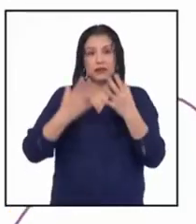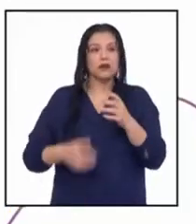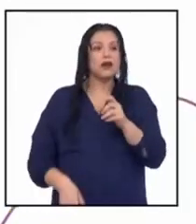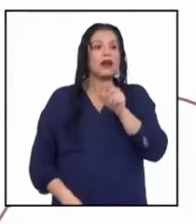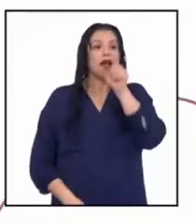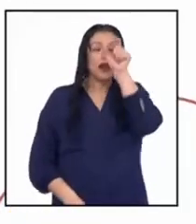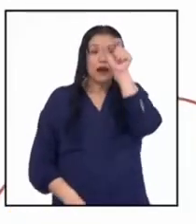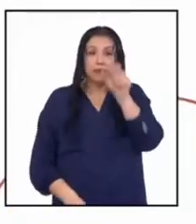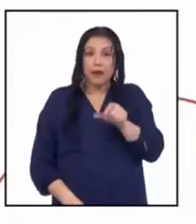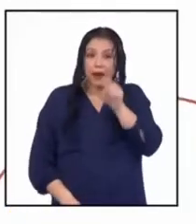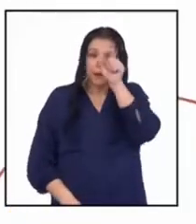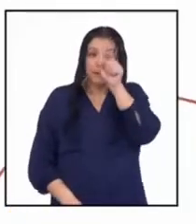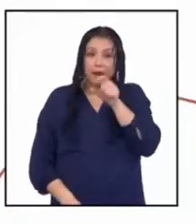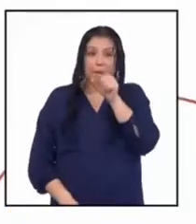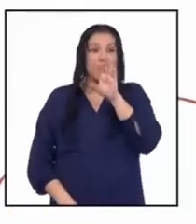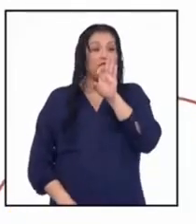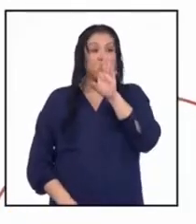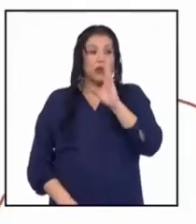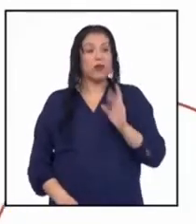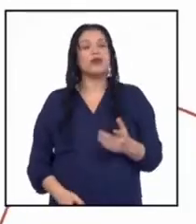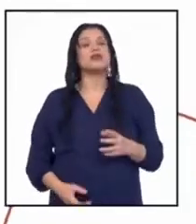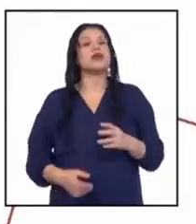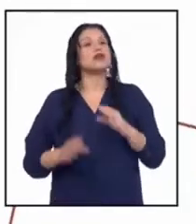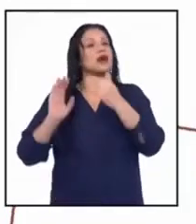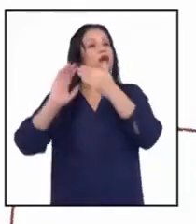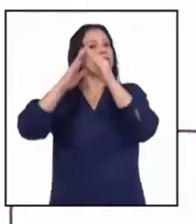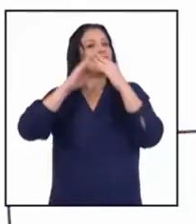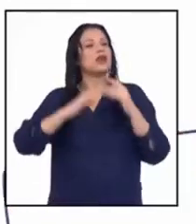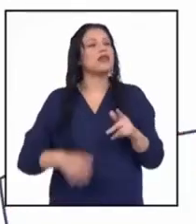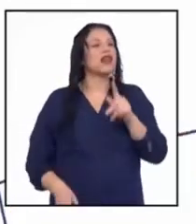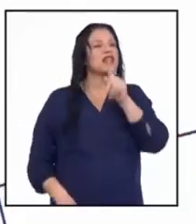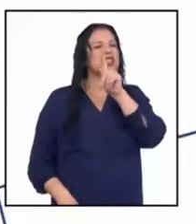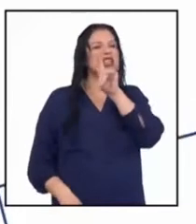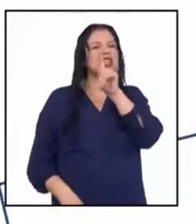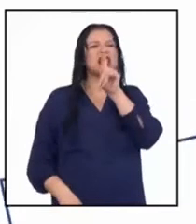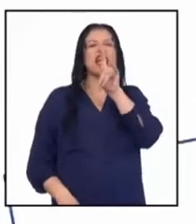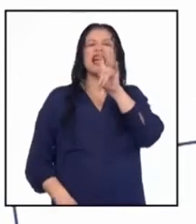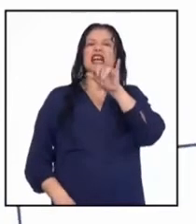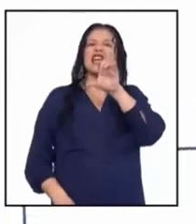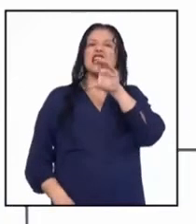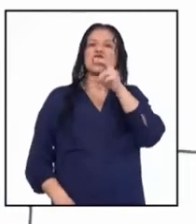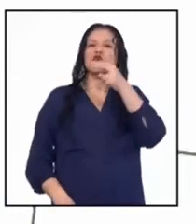de frecuencias de la comunidad quichua sería: